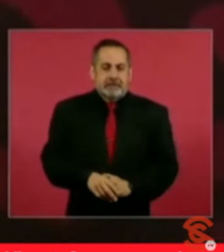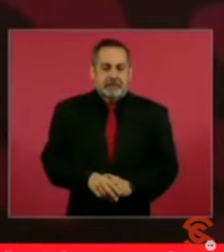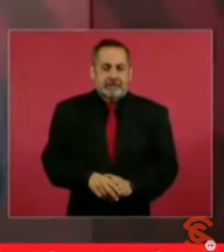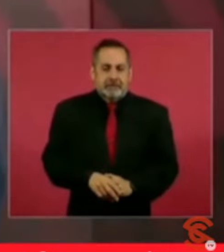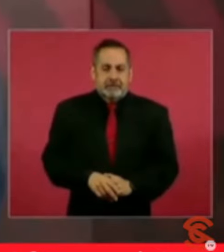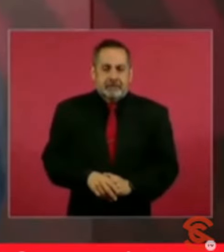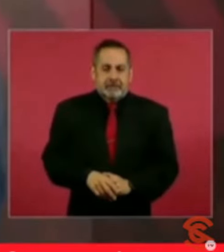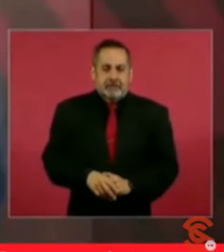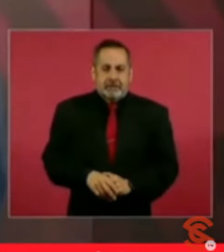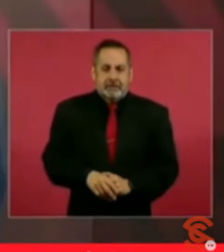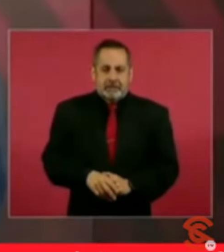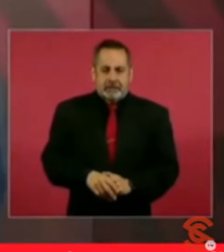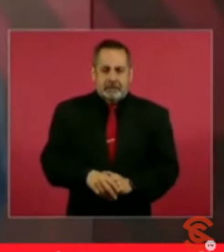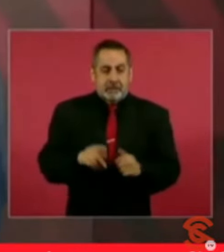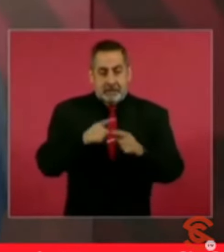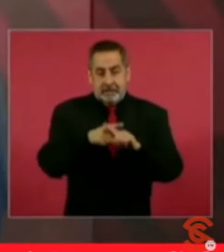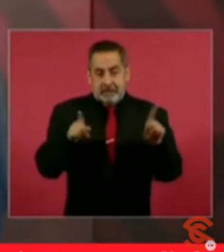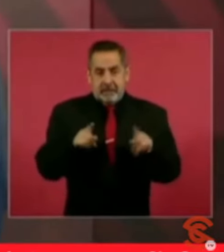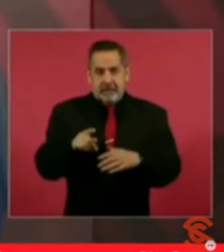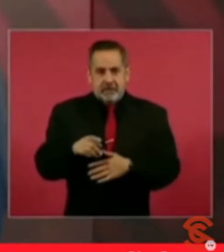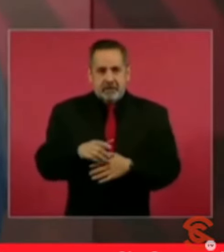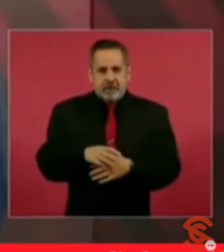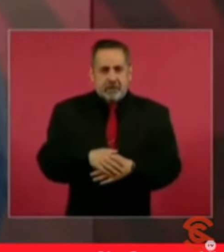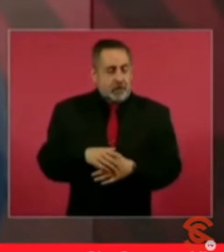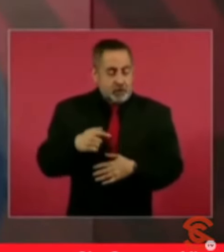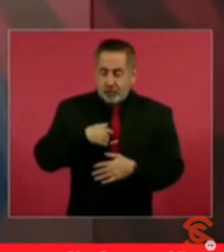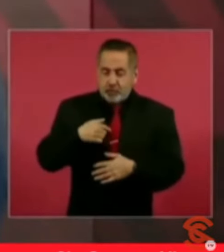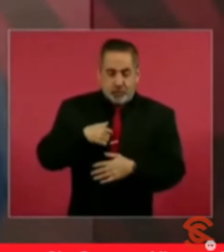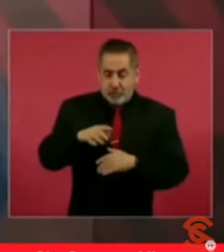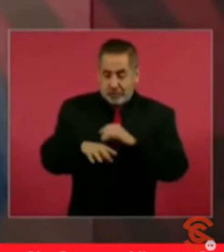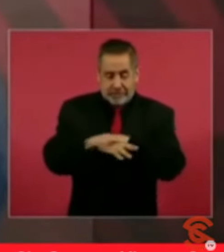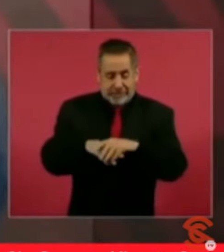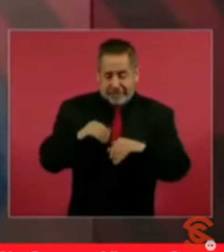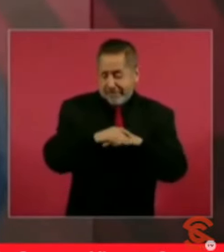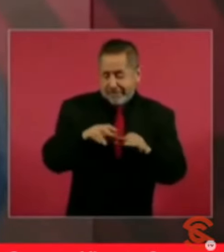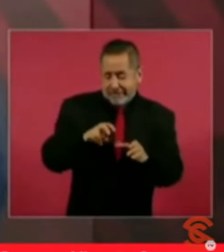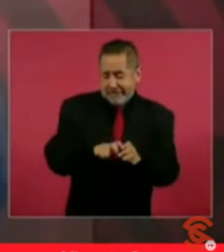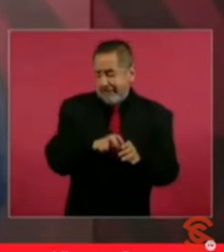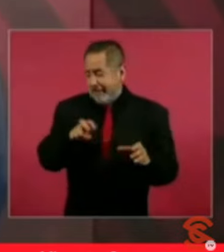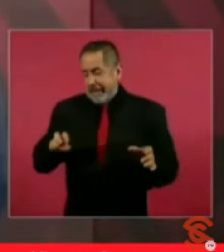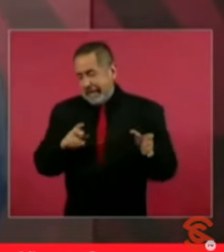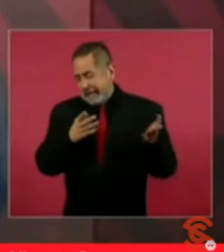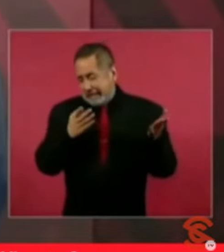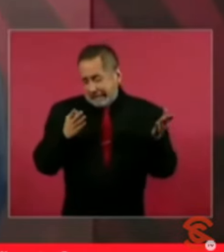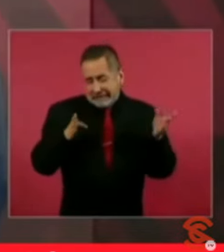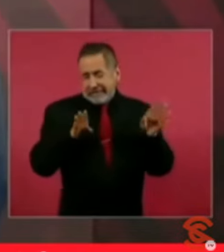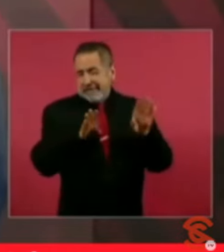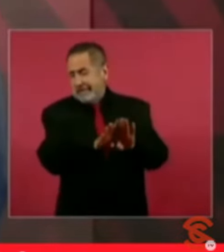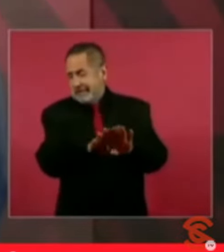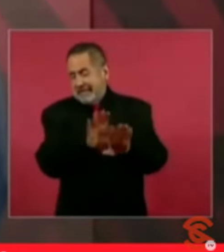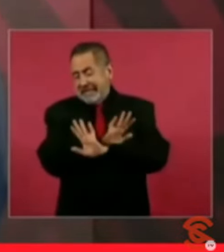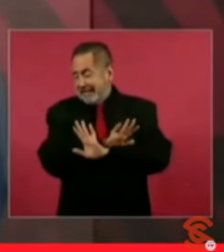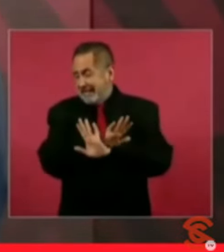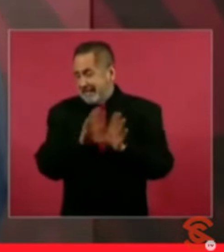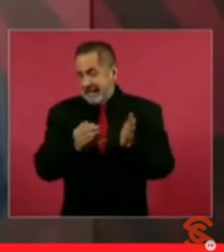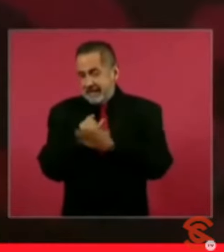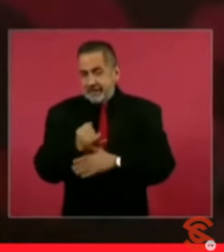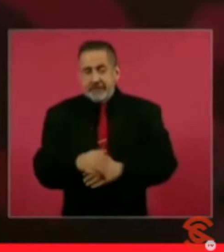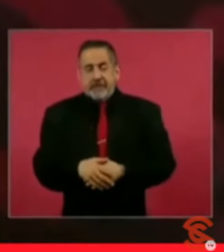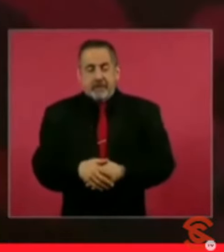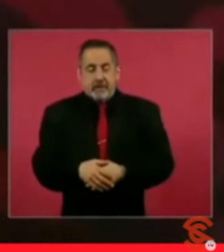Esa es la diferencia de cuando yo me retire, no voy a estar pendiente de nada. Pero ya no